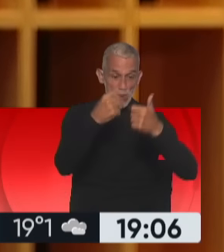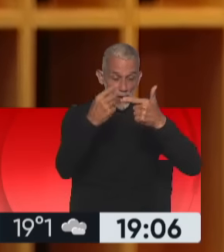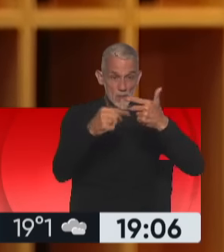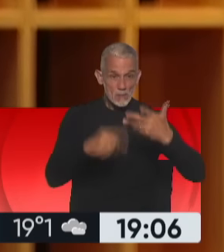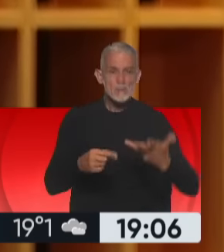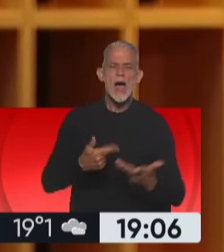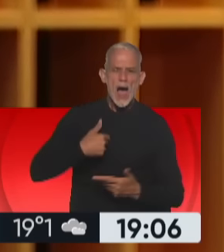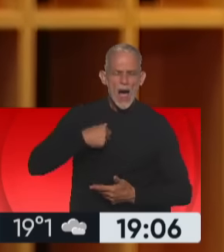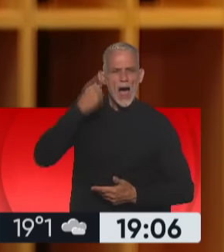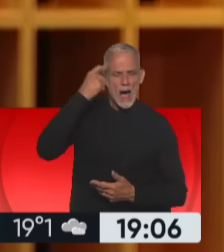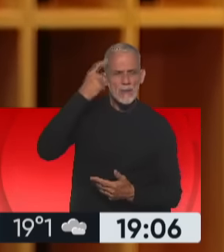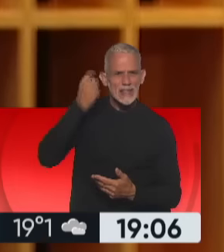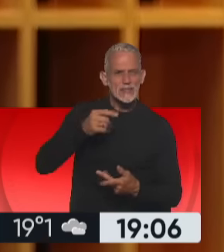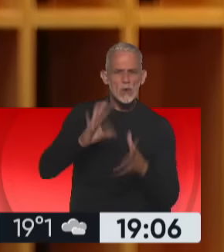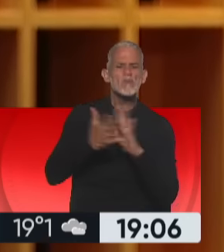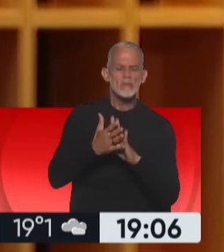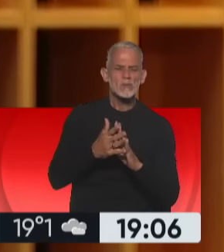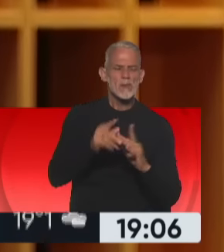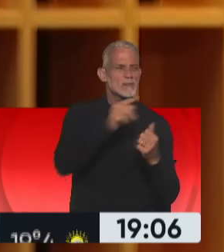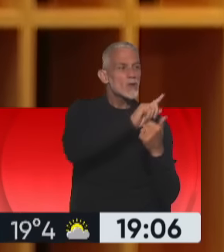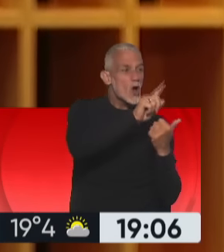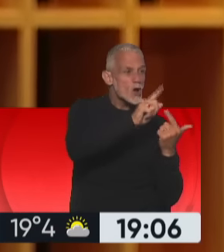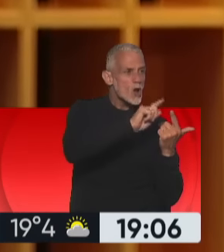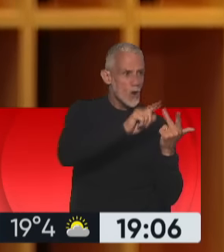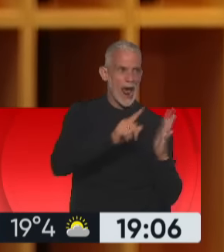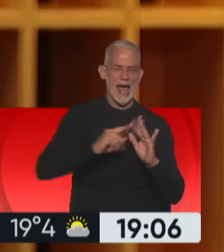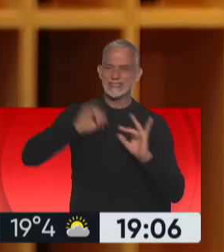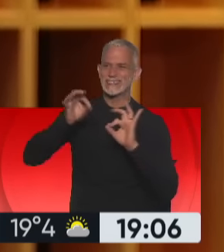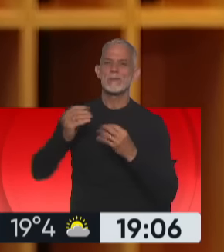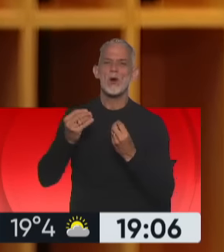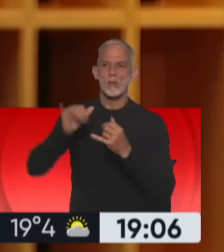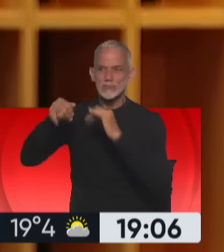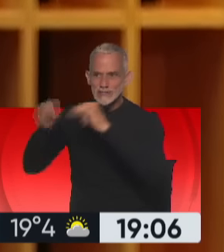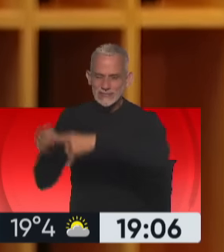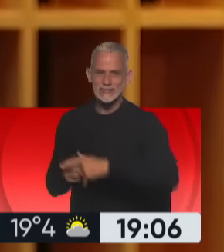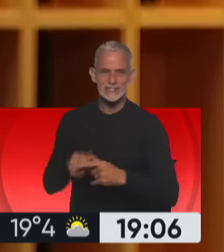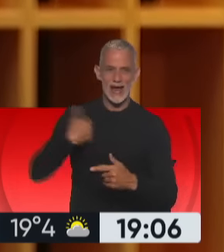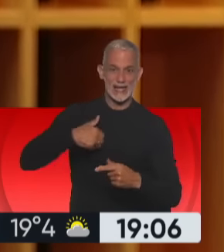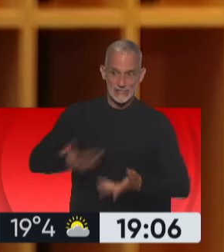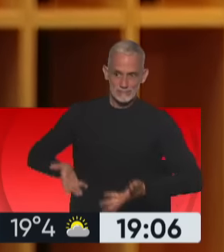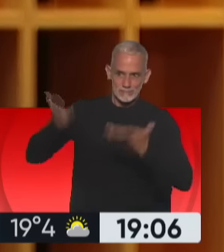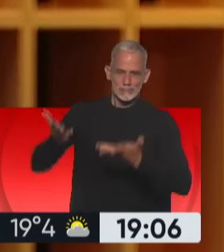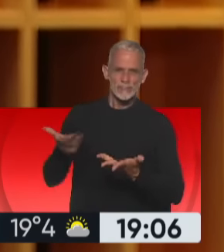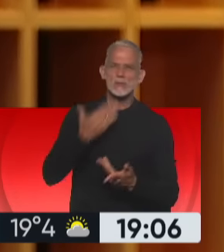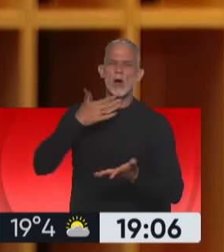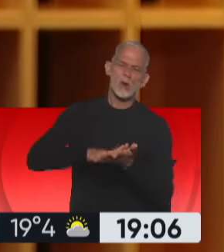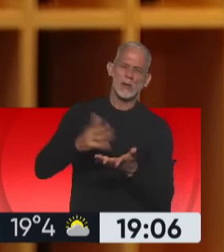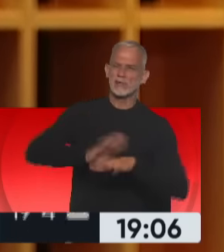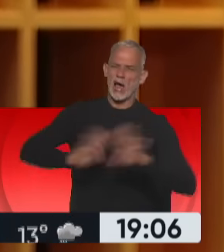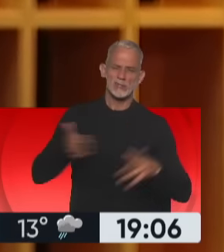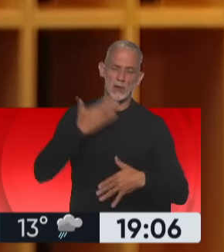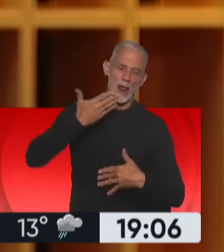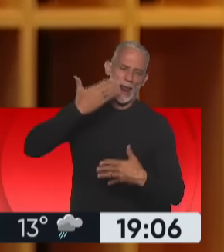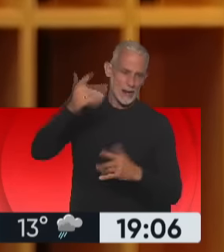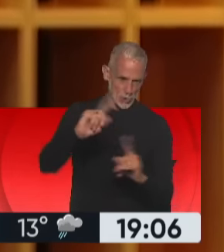desencantos aprendimos finalmente lo que hay que hacer y cómo hay que hacerlo. Hacer a la Argentina grande nuevamente no es una promesa vacía, es